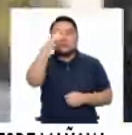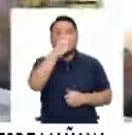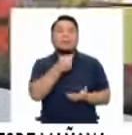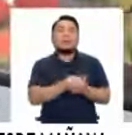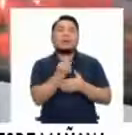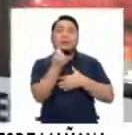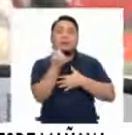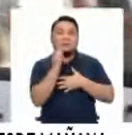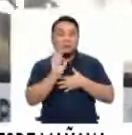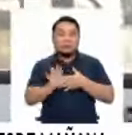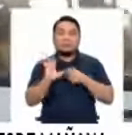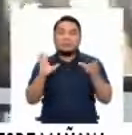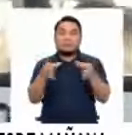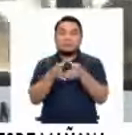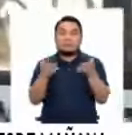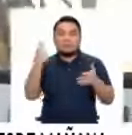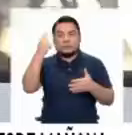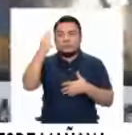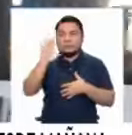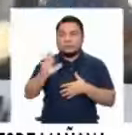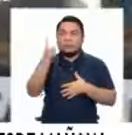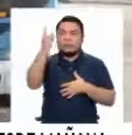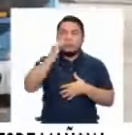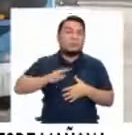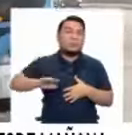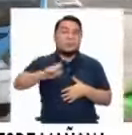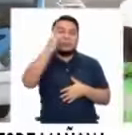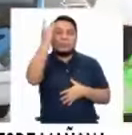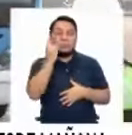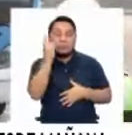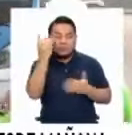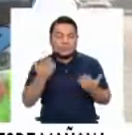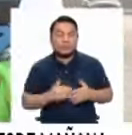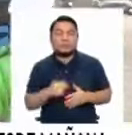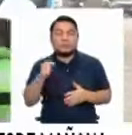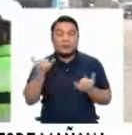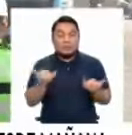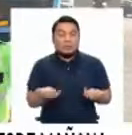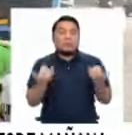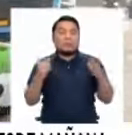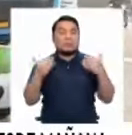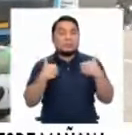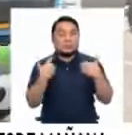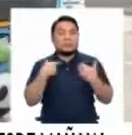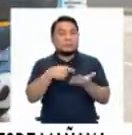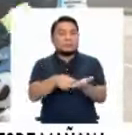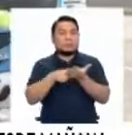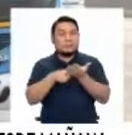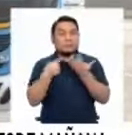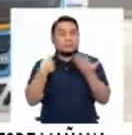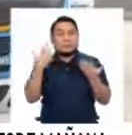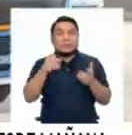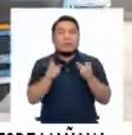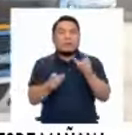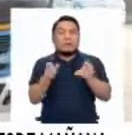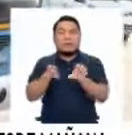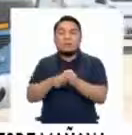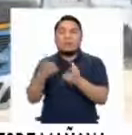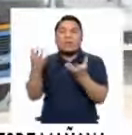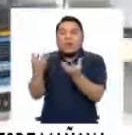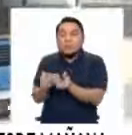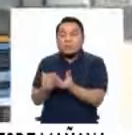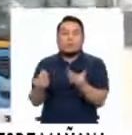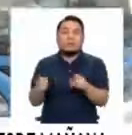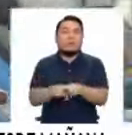económicas que agobian a su sector producto del estado de emergencia. Alegan que actualmente tienen exigencias de aforo y desinfección